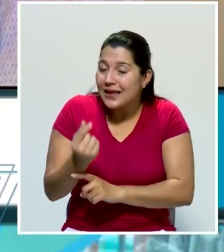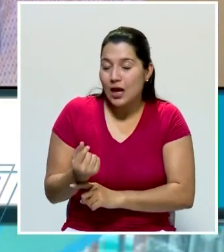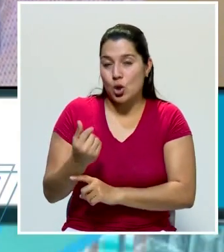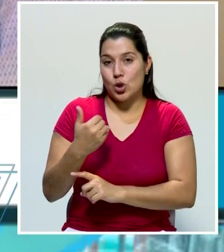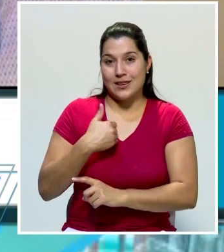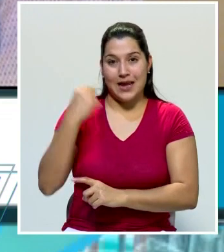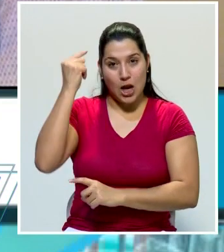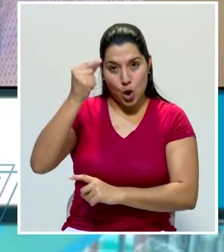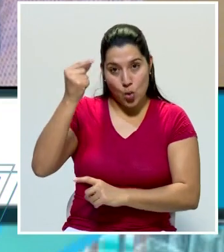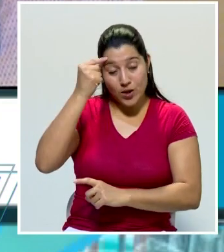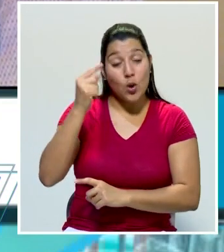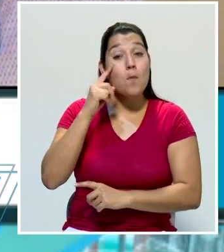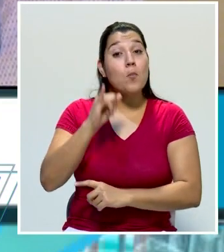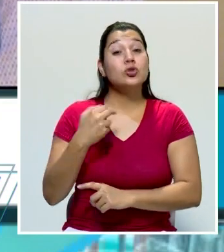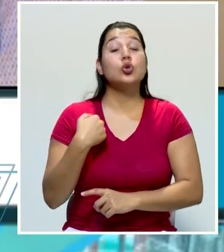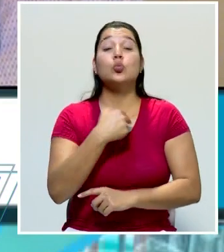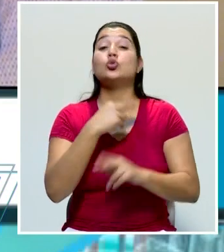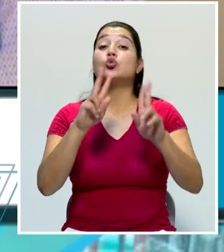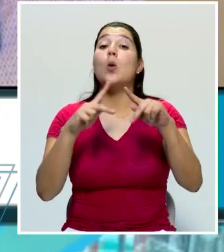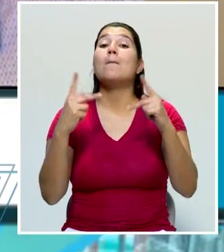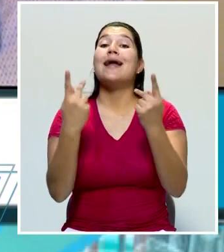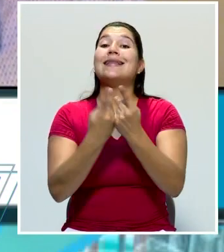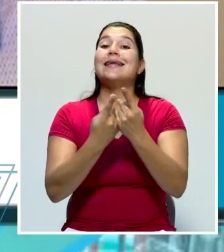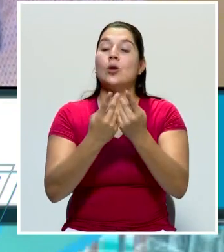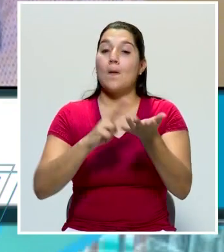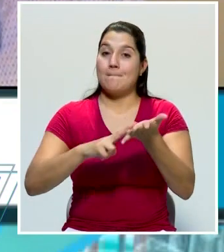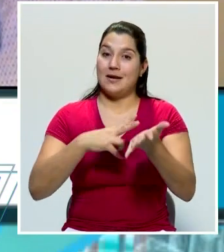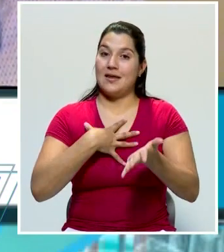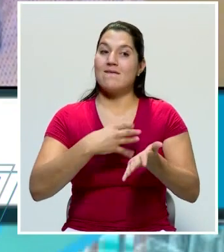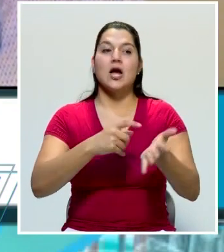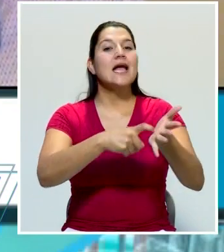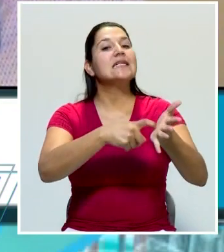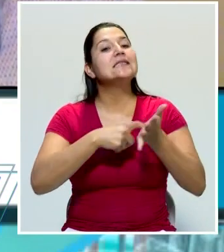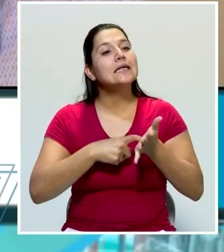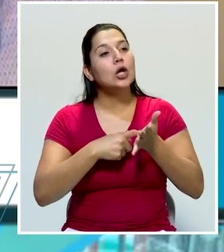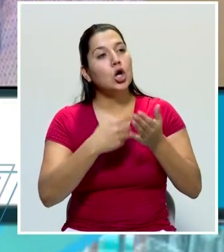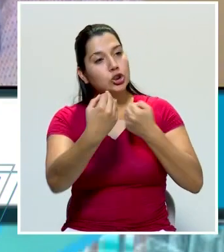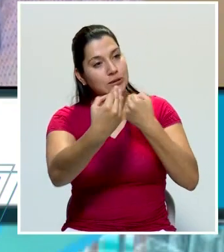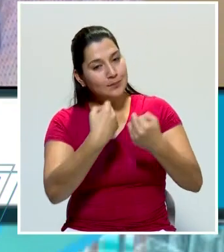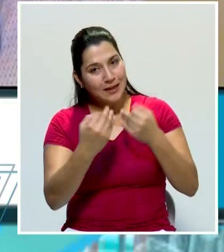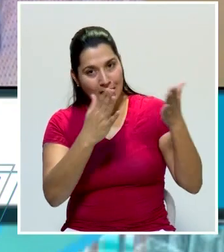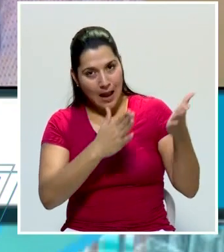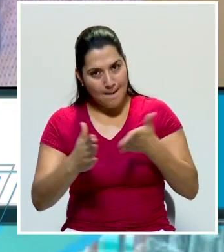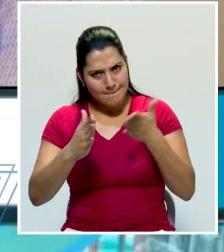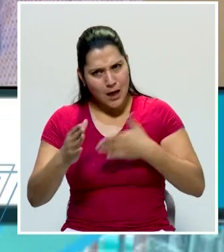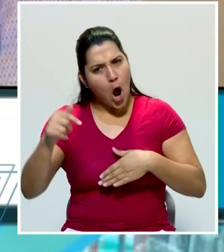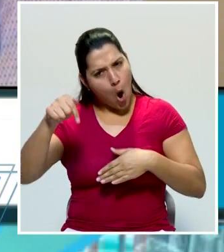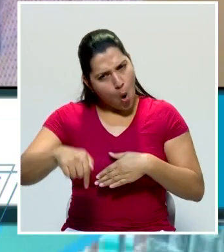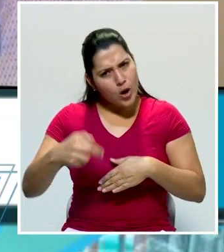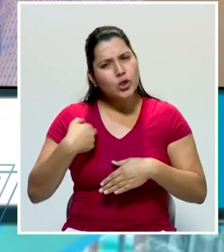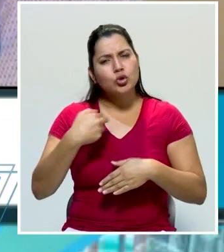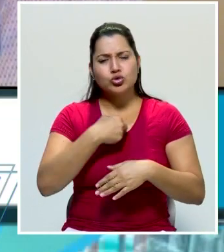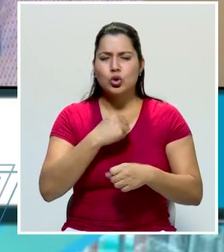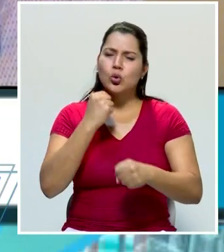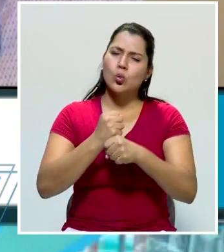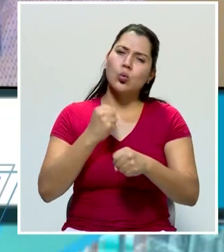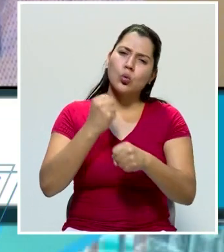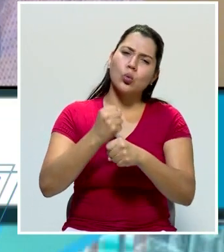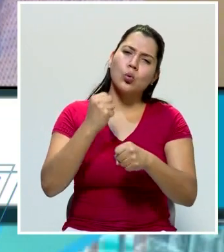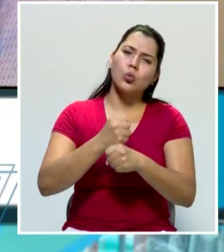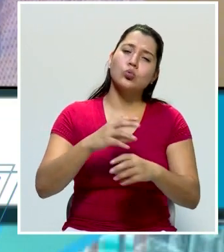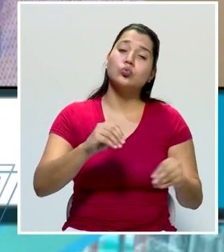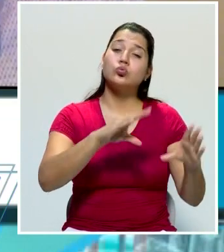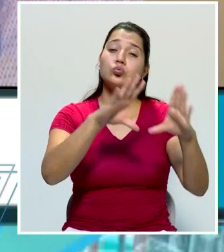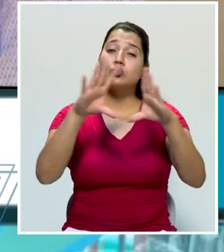por eso nuestra fracción ha exigido esa hoja de ruta. Nosotros hoy tuvimos una larga sesión de trabajo, incluyendo una reunión con el ministro